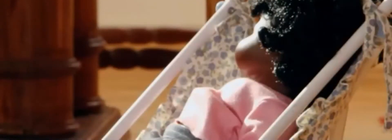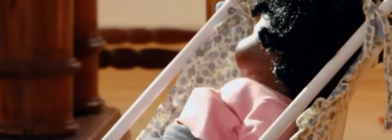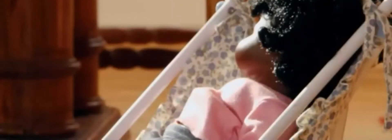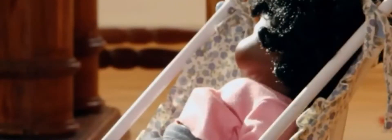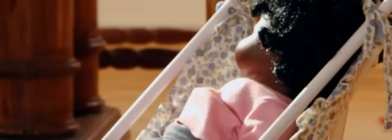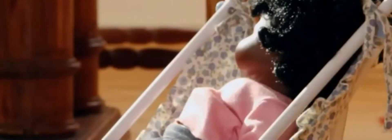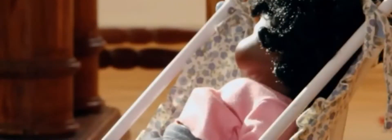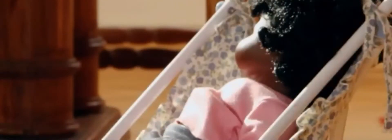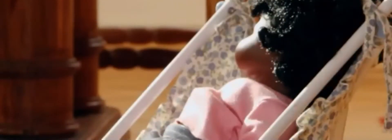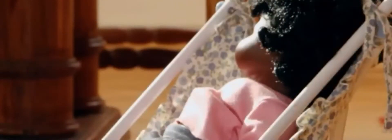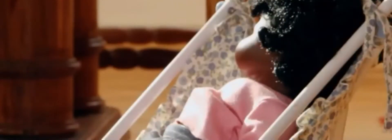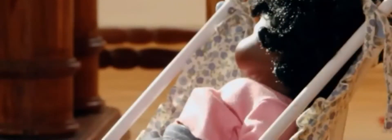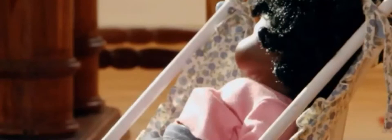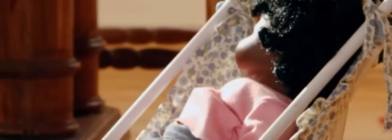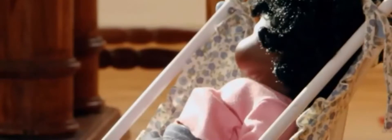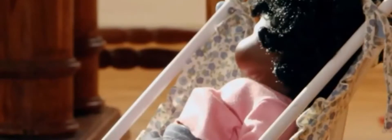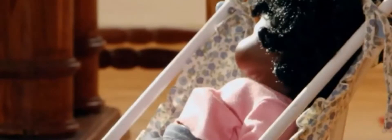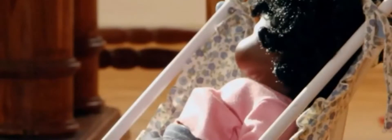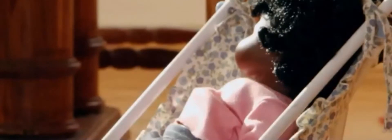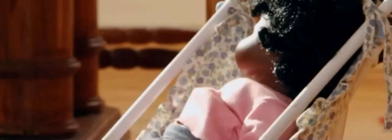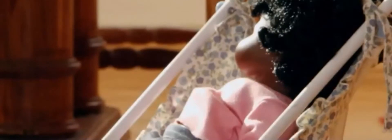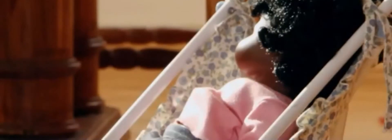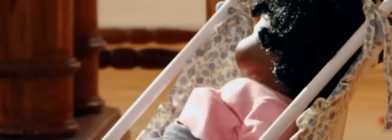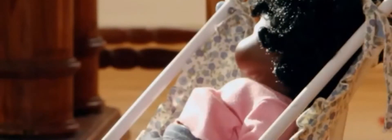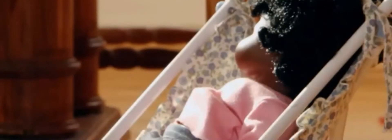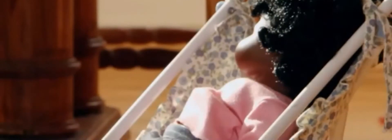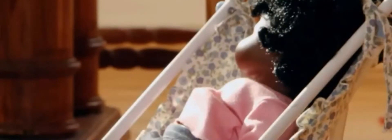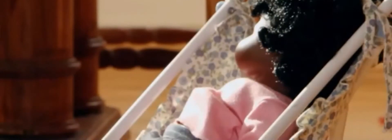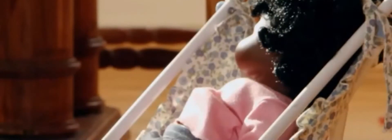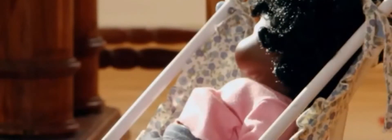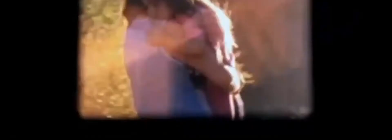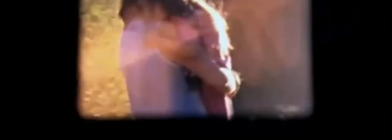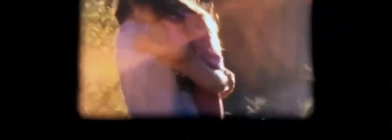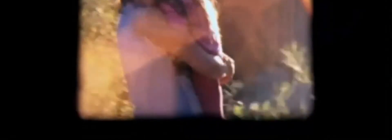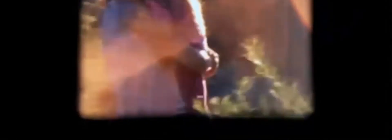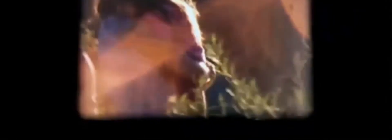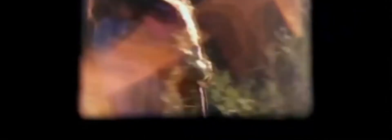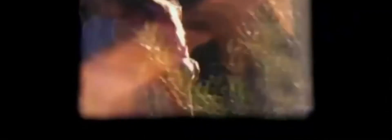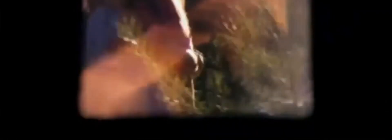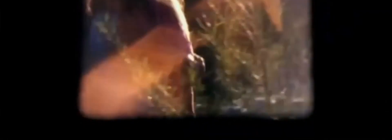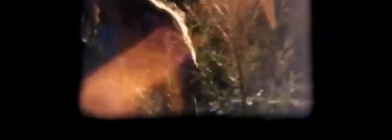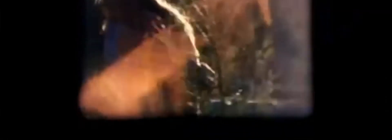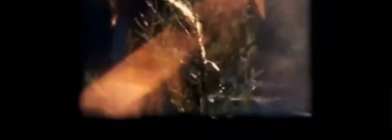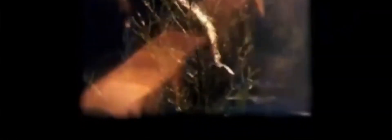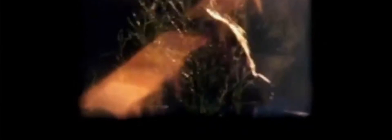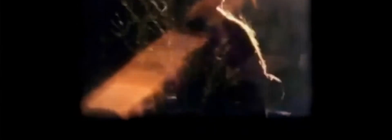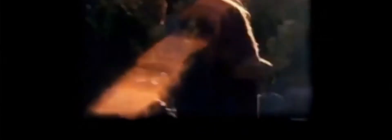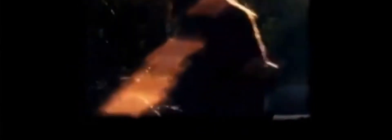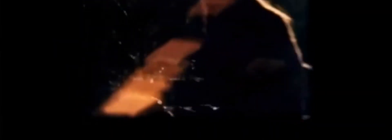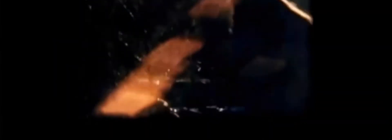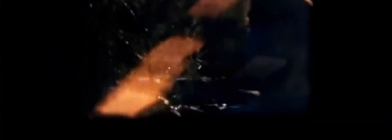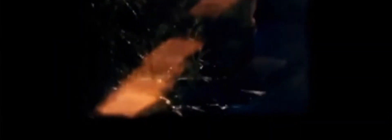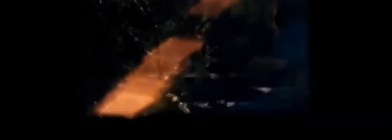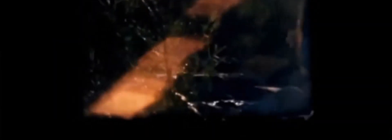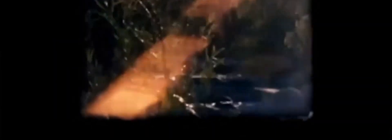diferencia y quizás la haga años atrás estuve en españa era primavera